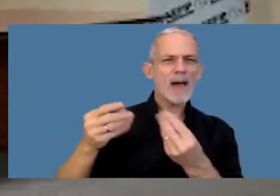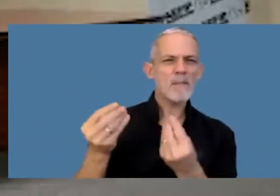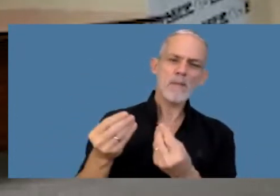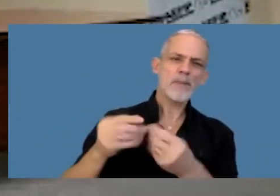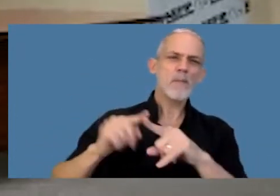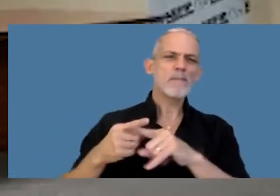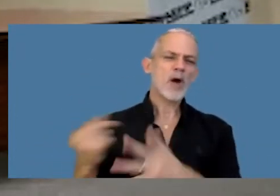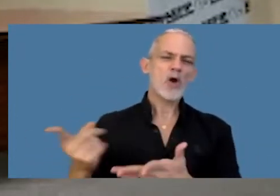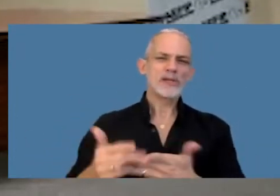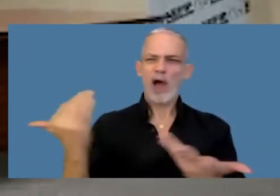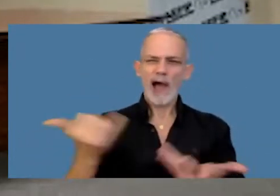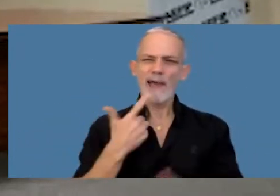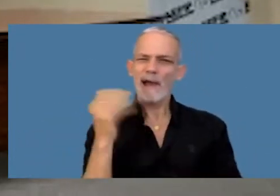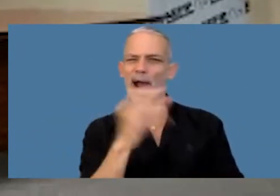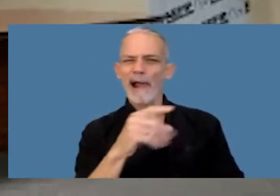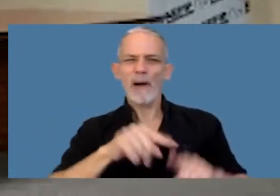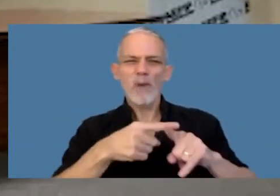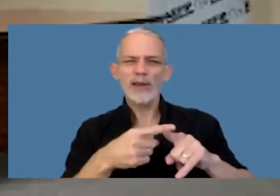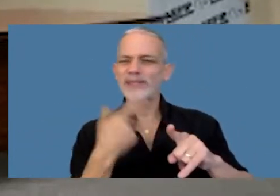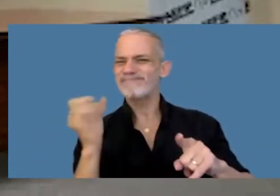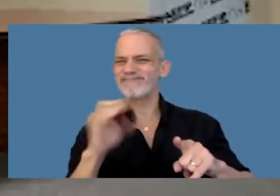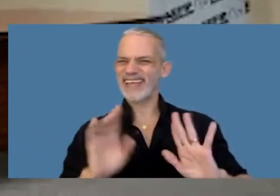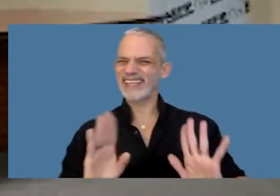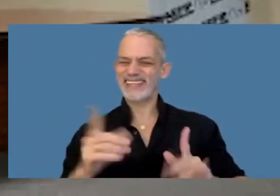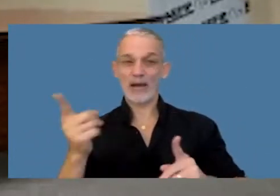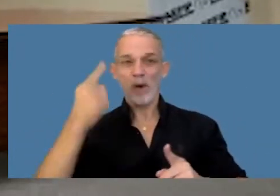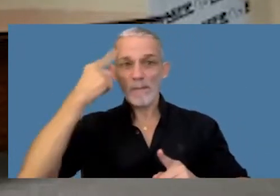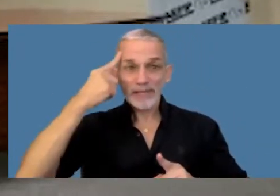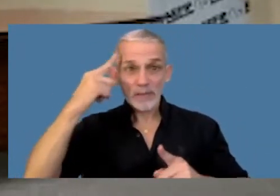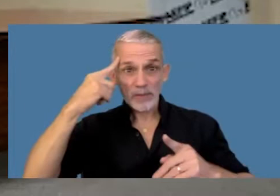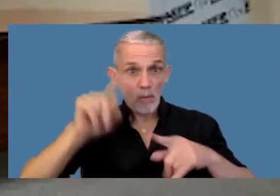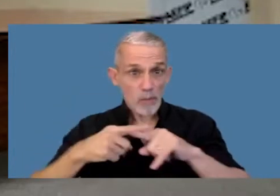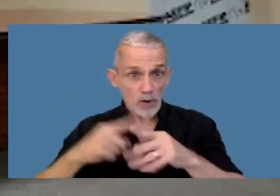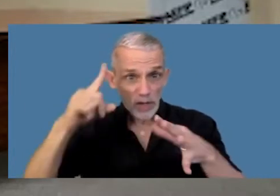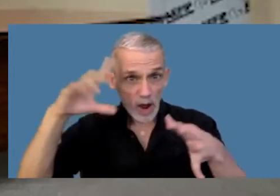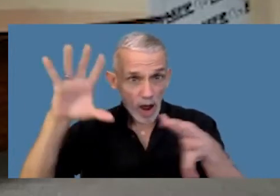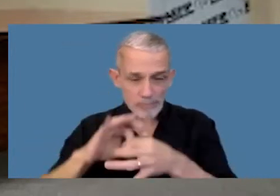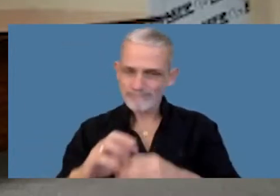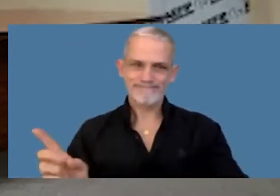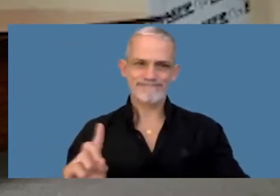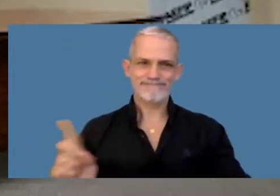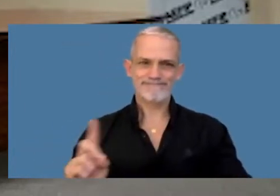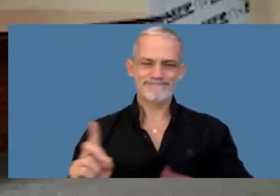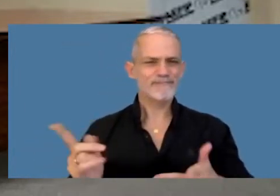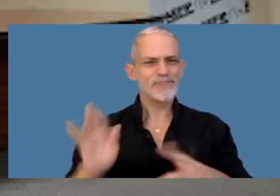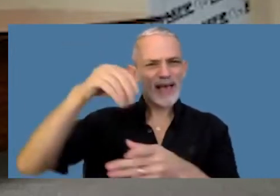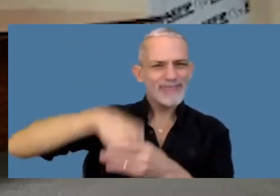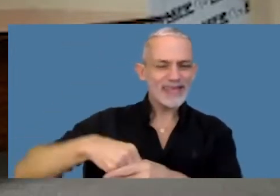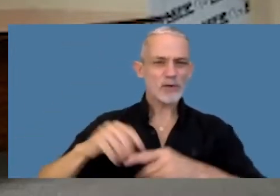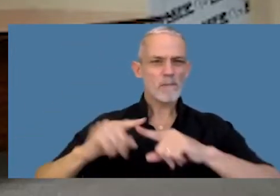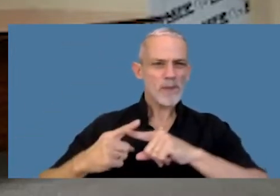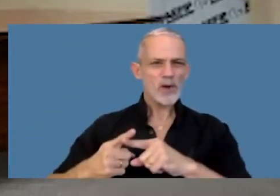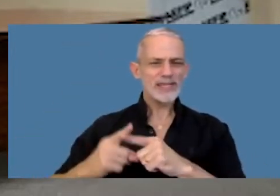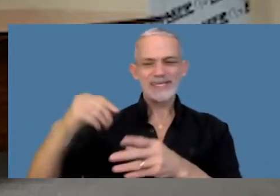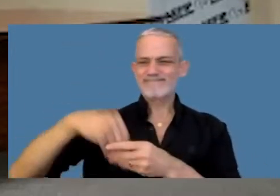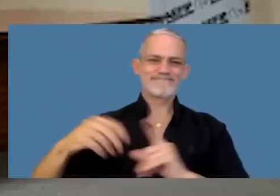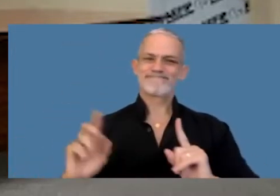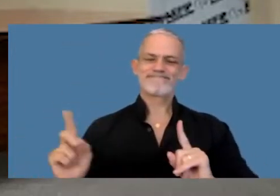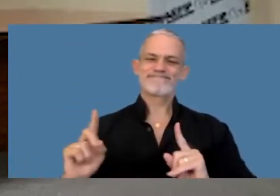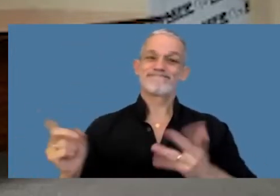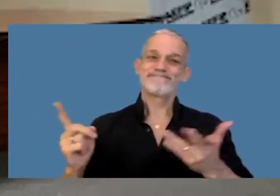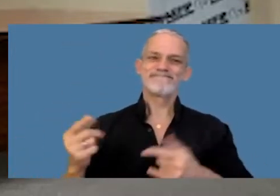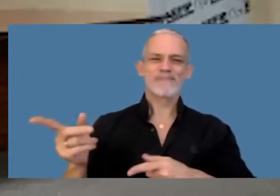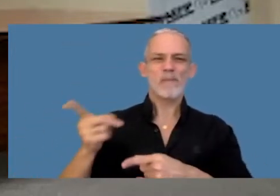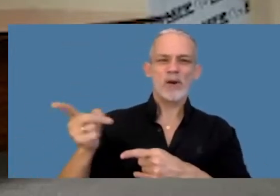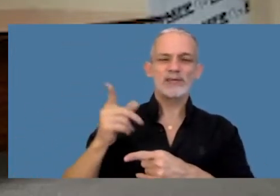es una crítica a la política, pero no tiene un pensamiento político. No forma parte de la política. Por eso se los